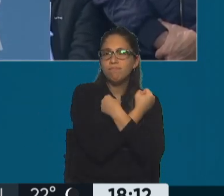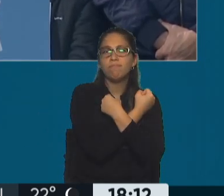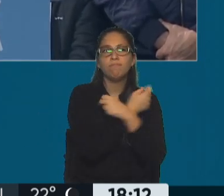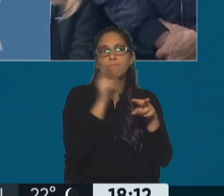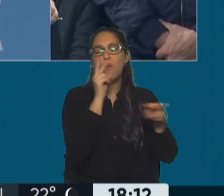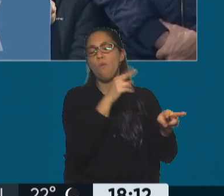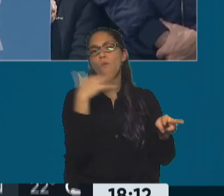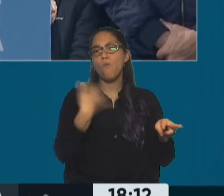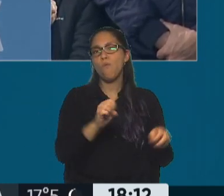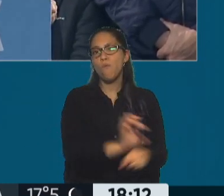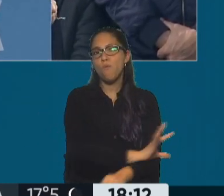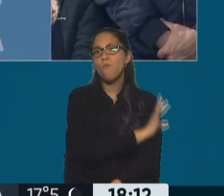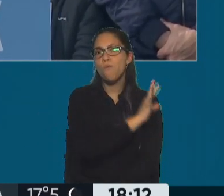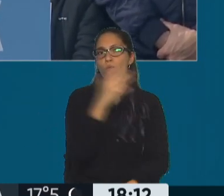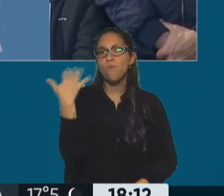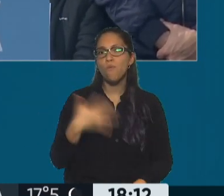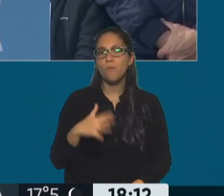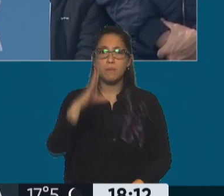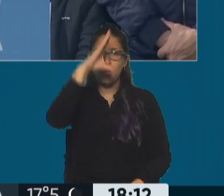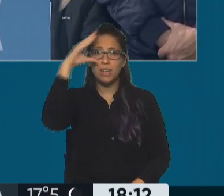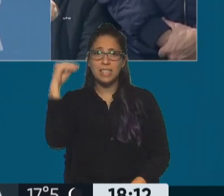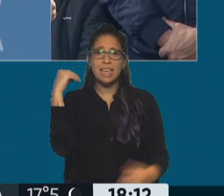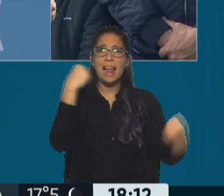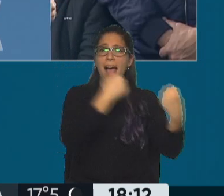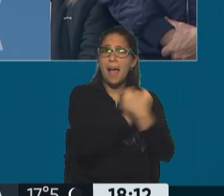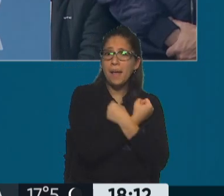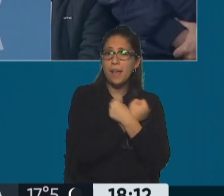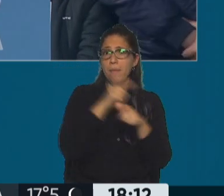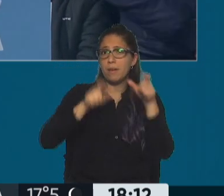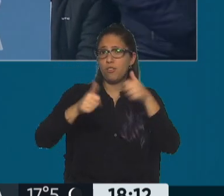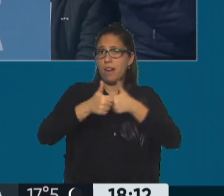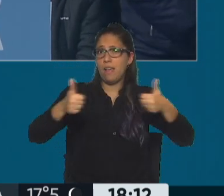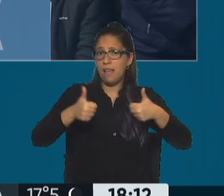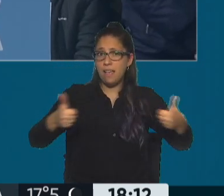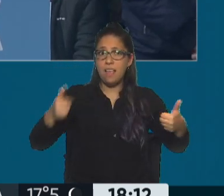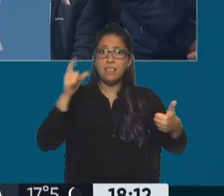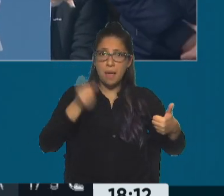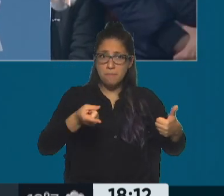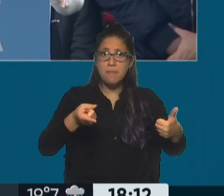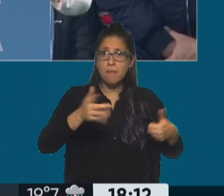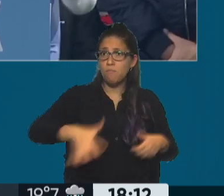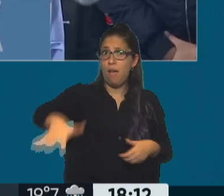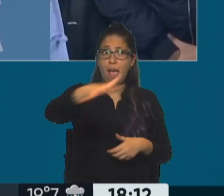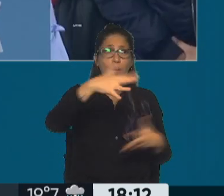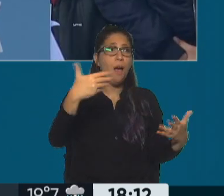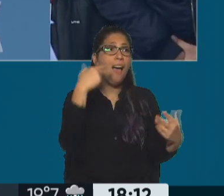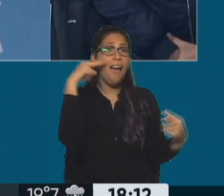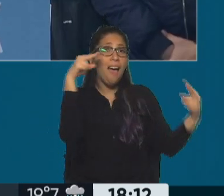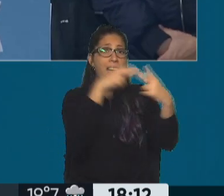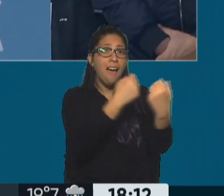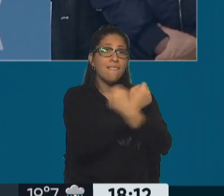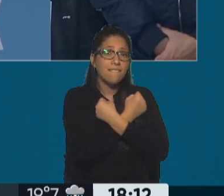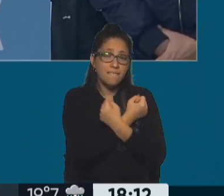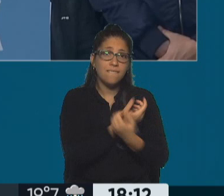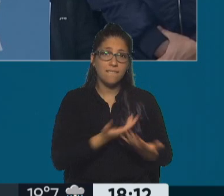solamente abrazadas por Cristina y por toda la gente que estaba en el escenario, sino también por el propio pueblo. Y digo,